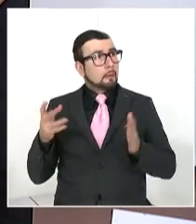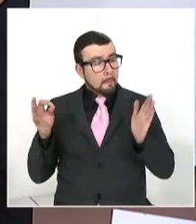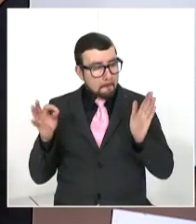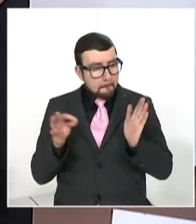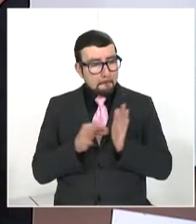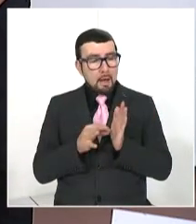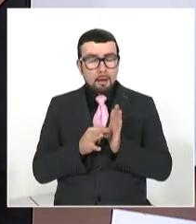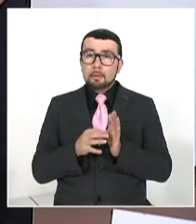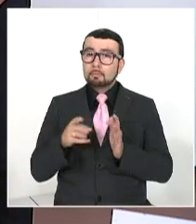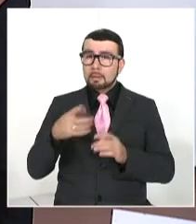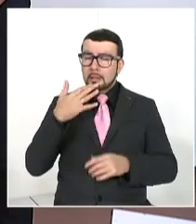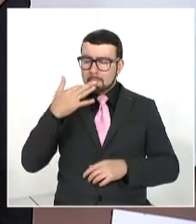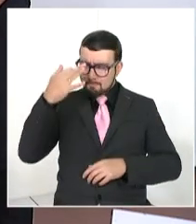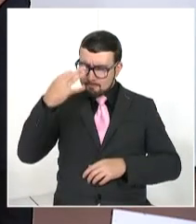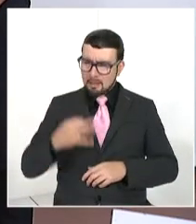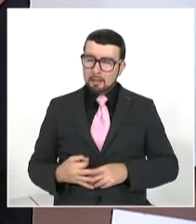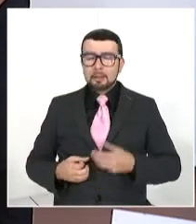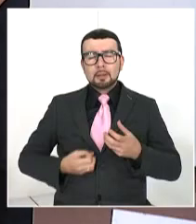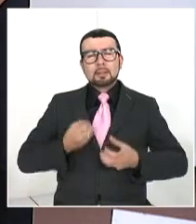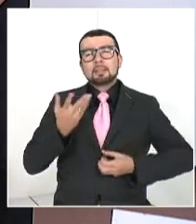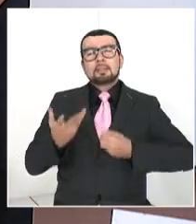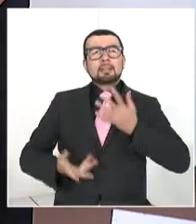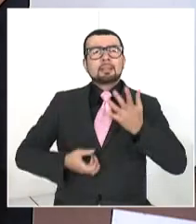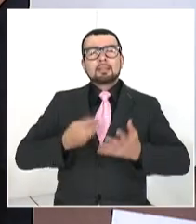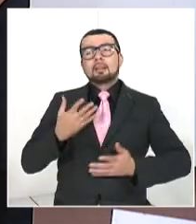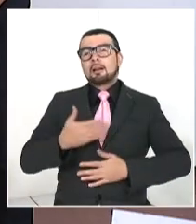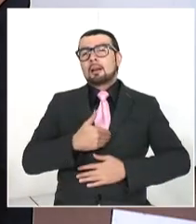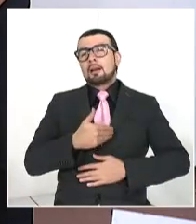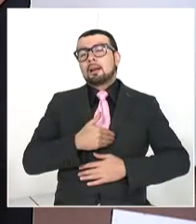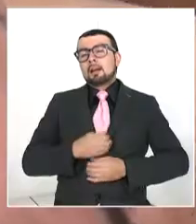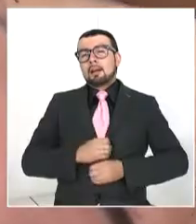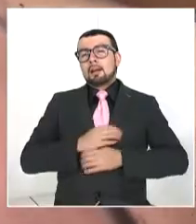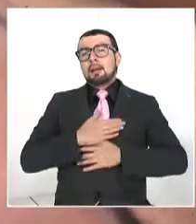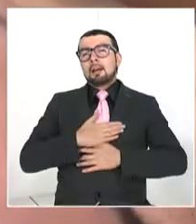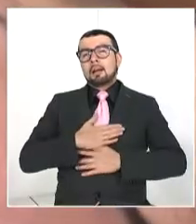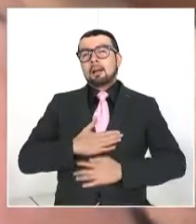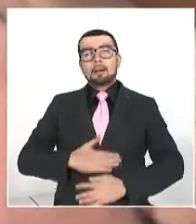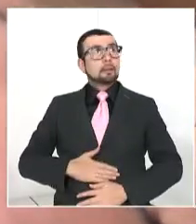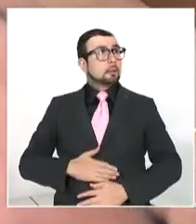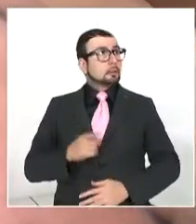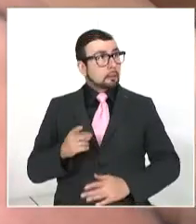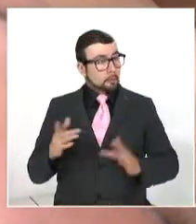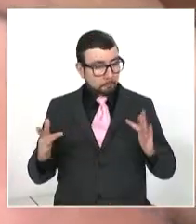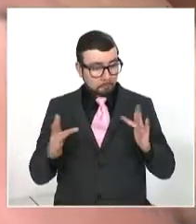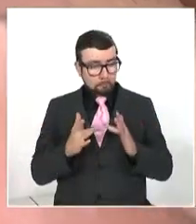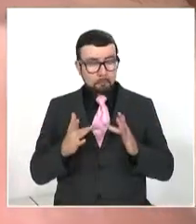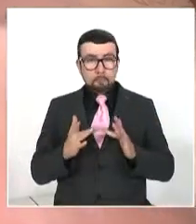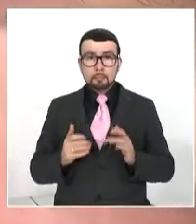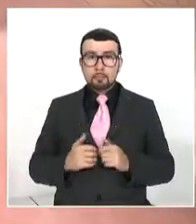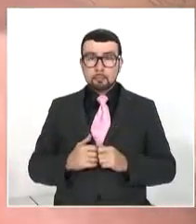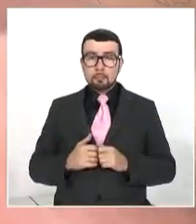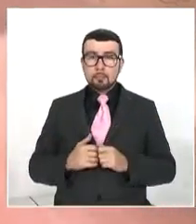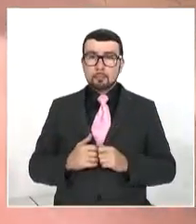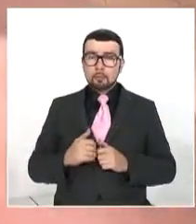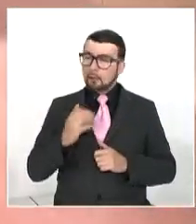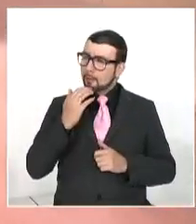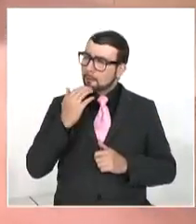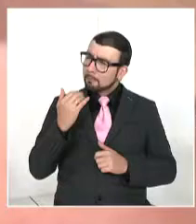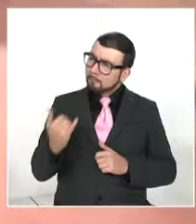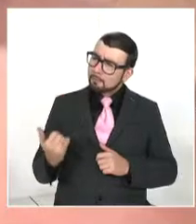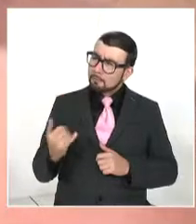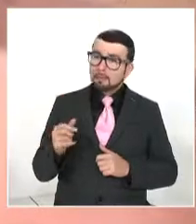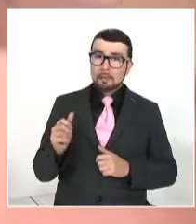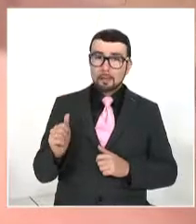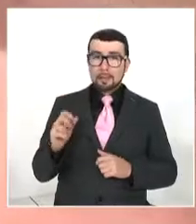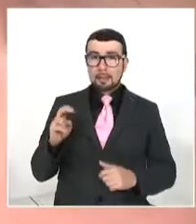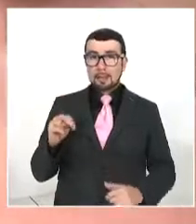de la sinceridad, que abre también la parte del corazón. Yo quiero contarles que la parte emotiva de